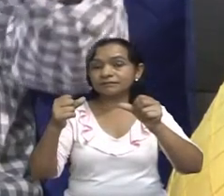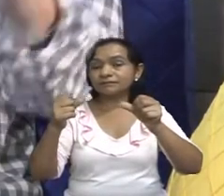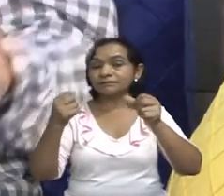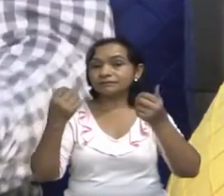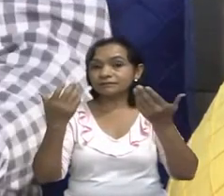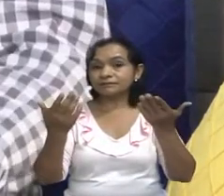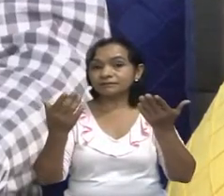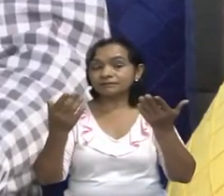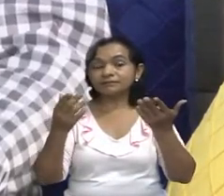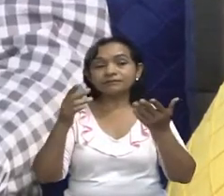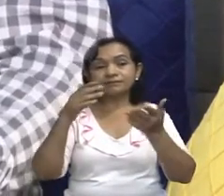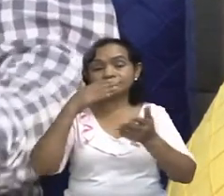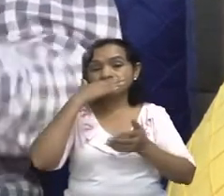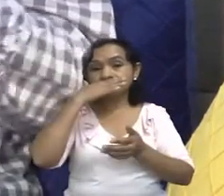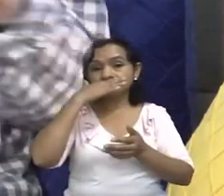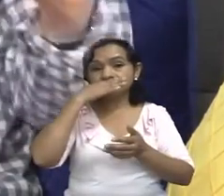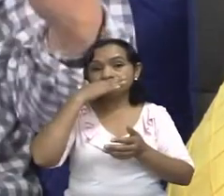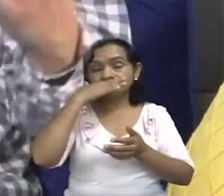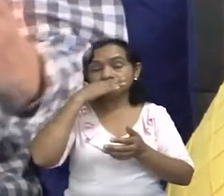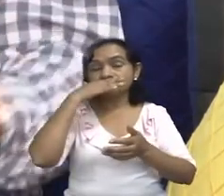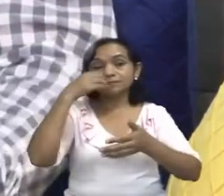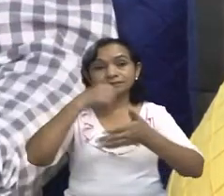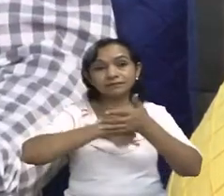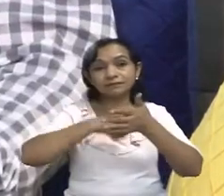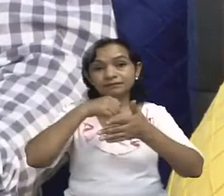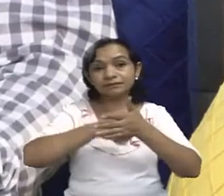vasta dentro del Frente Sandinista, un luchador